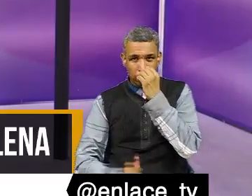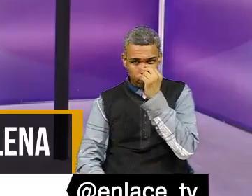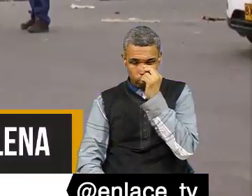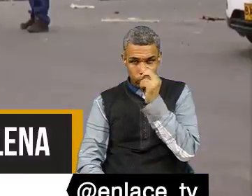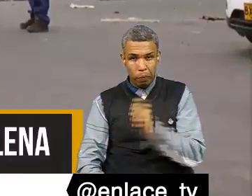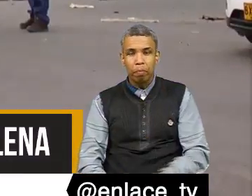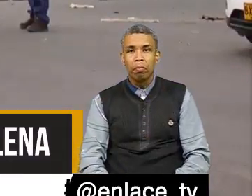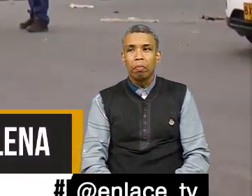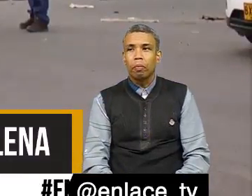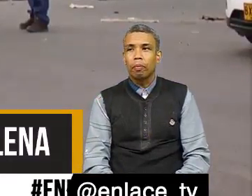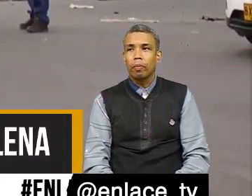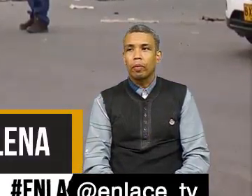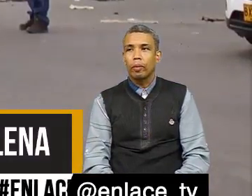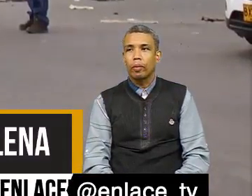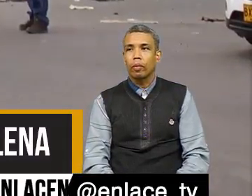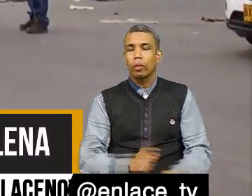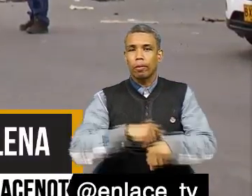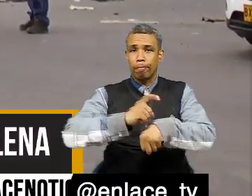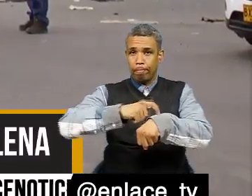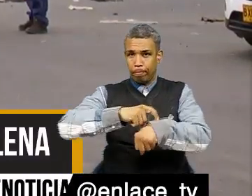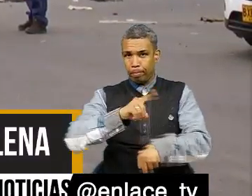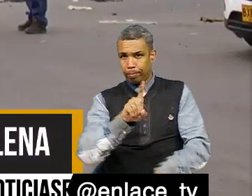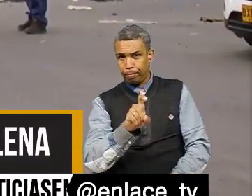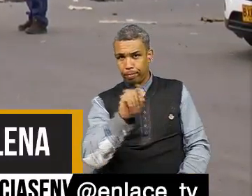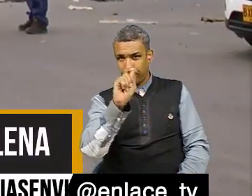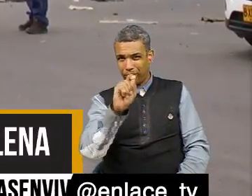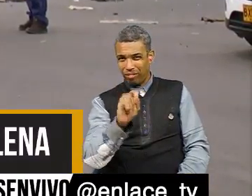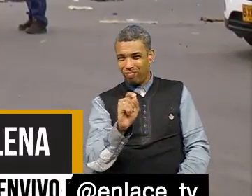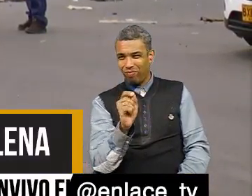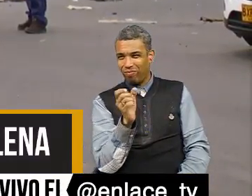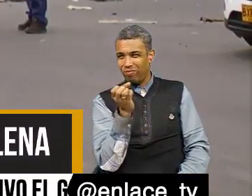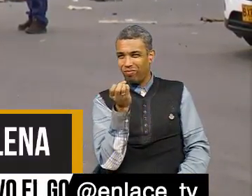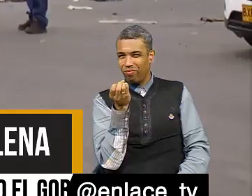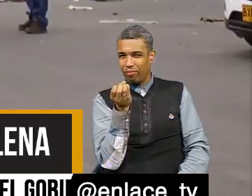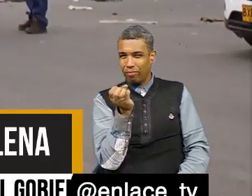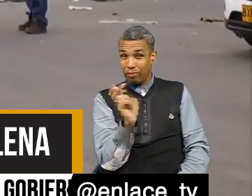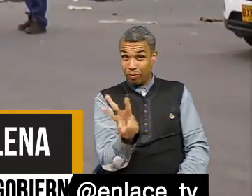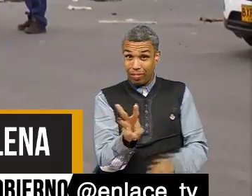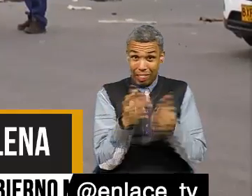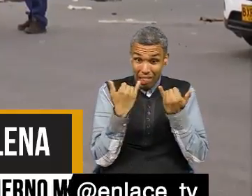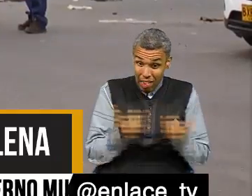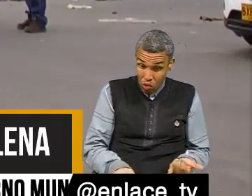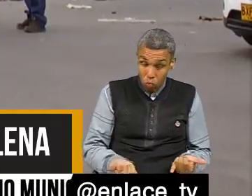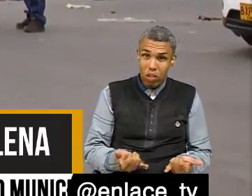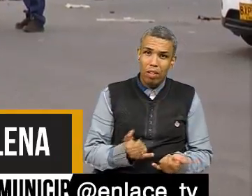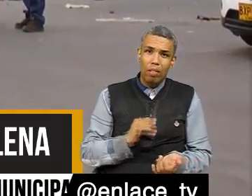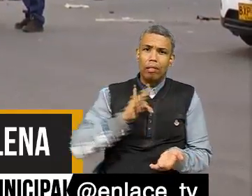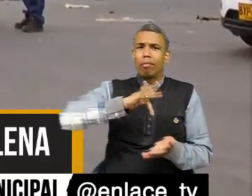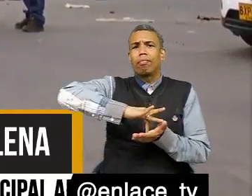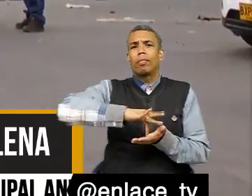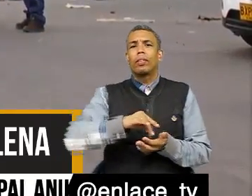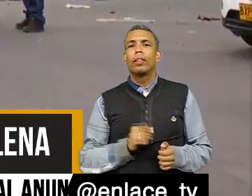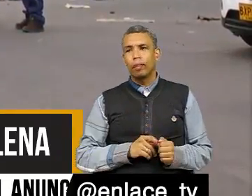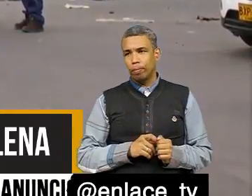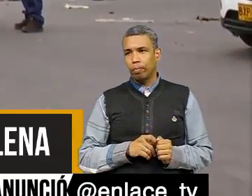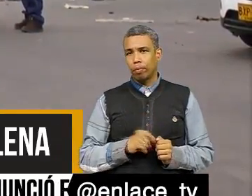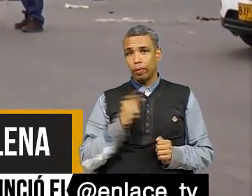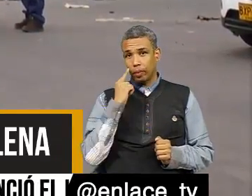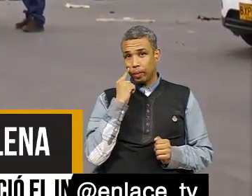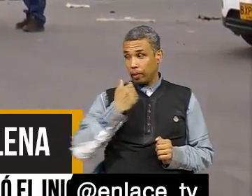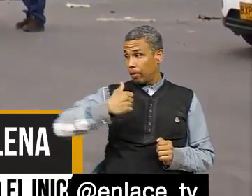Gracias, Janet. 6:13 PM, a esta hora estamos justamente al lado del río Magdalena y en nuestras espaldas Navelena y